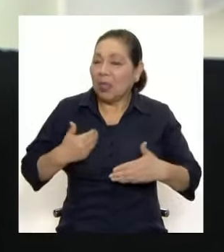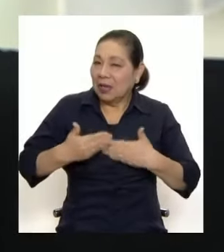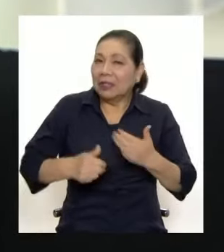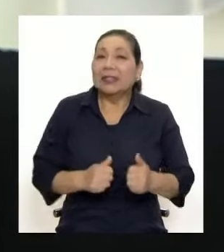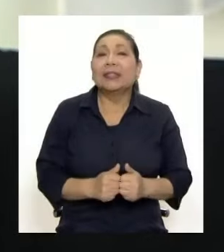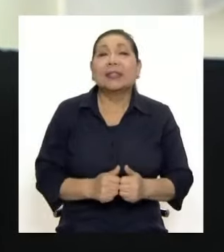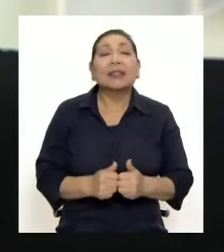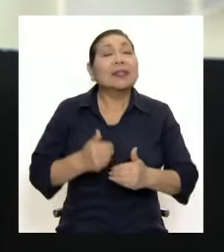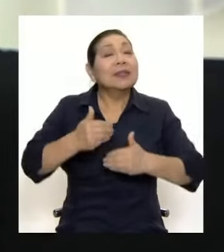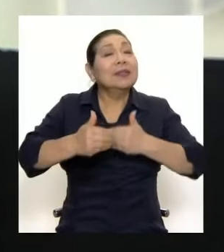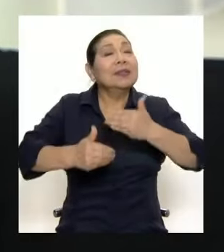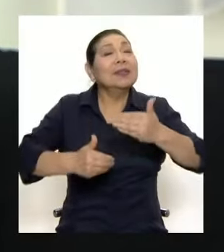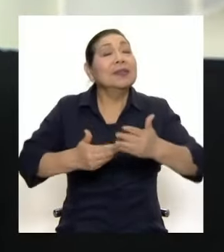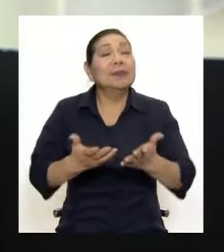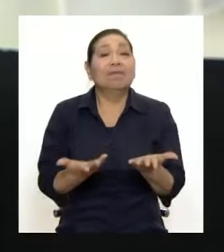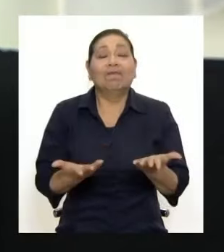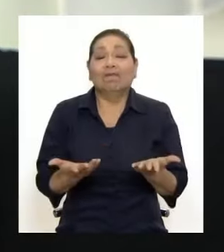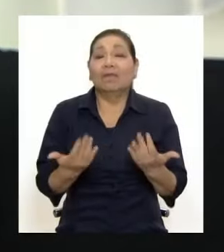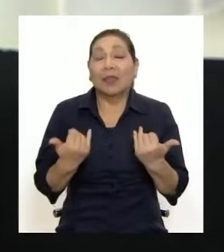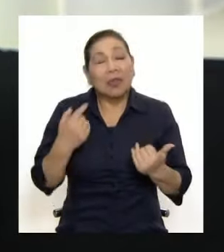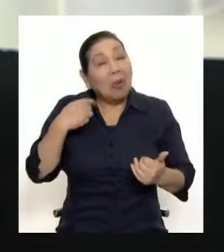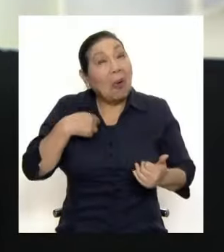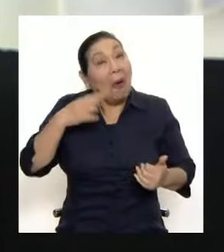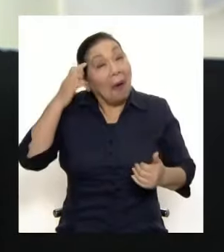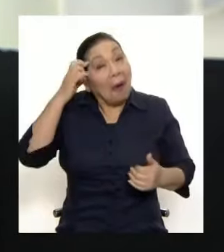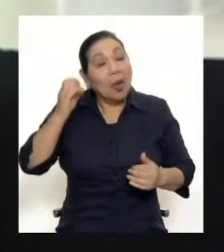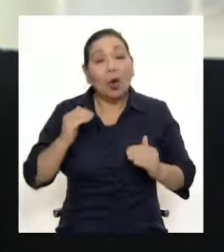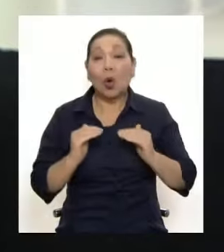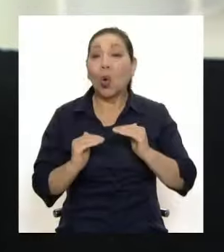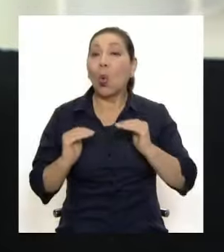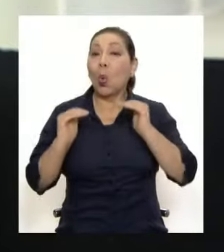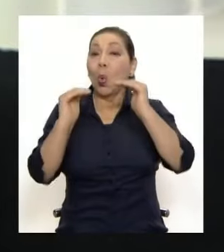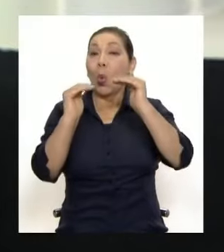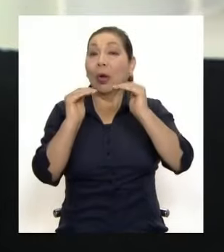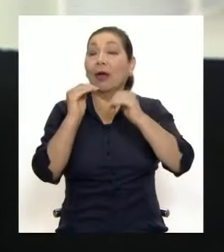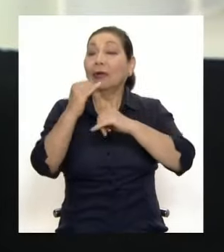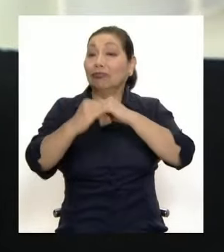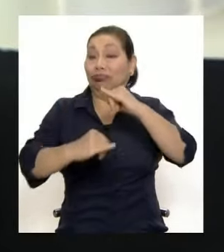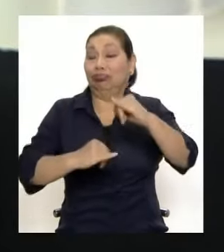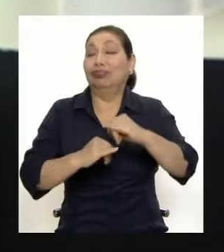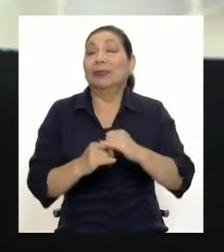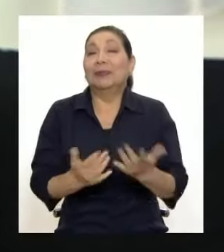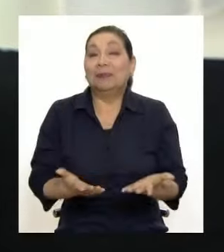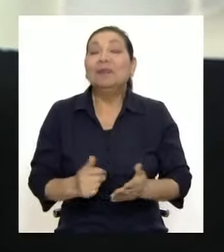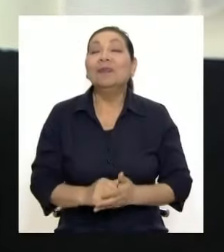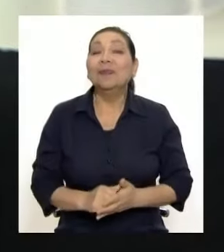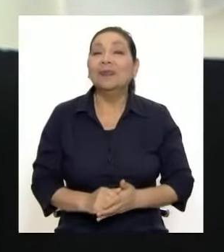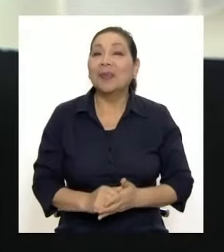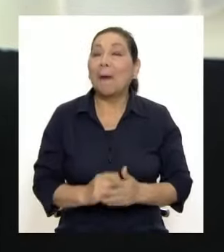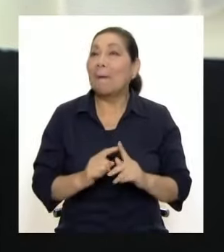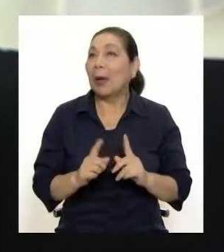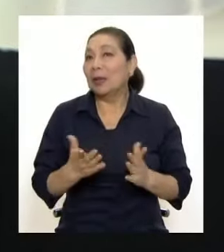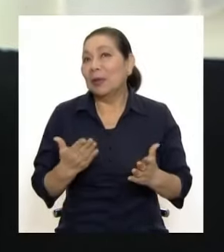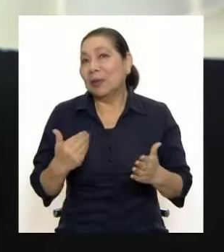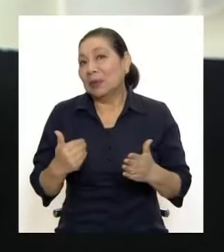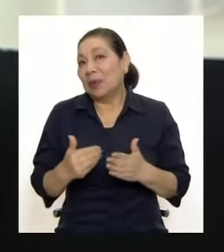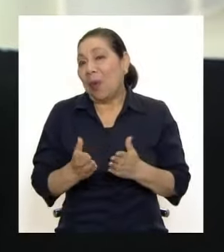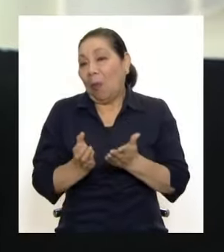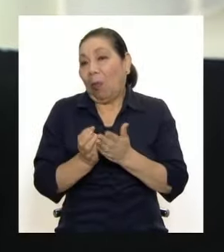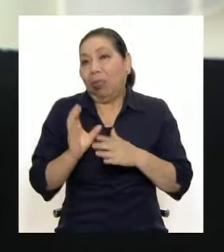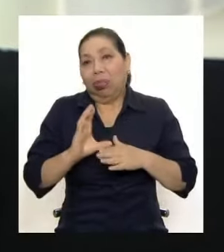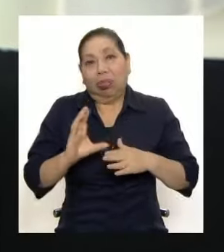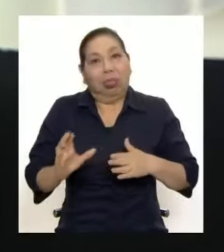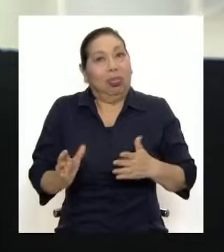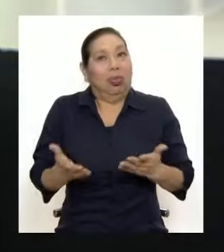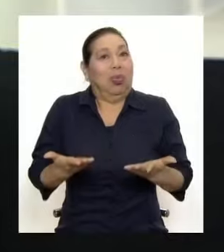avanzando de seguir estando cre a la altura de las demandas internacionales lo tenemos para mí particularmente el puerto de chancay